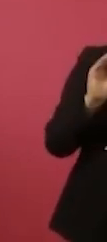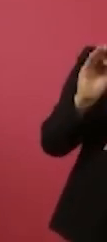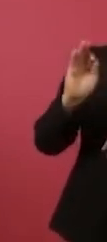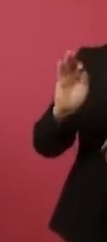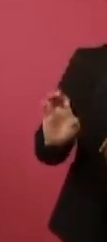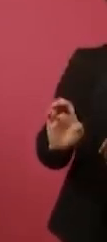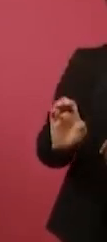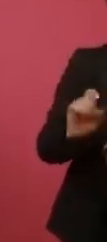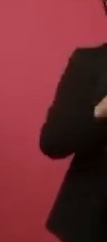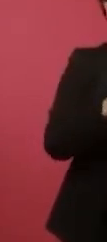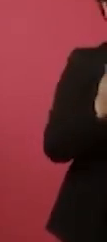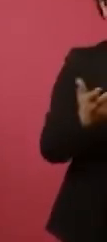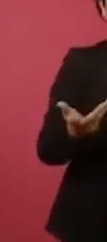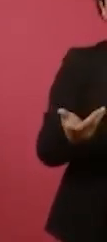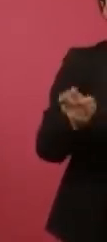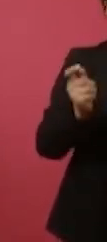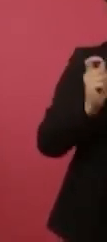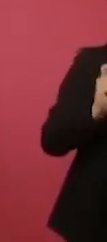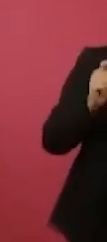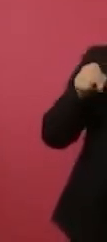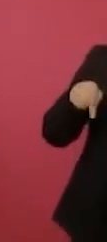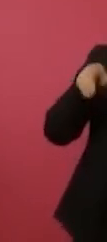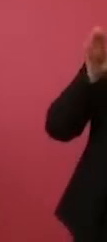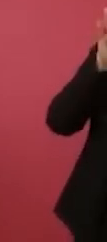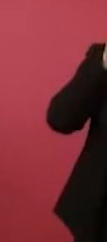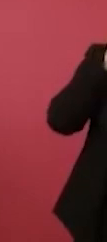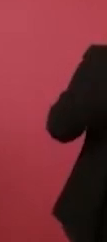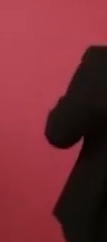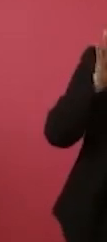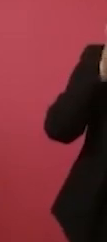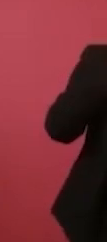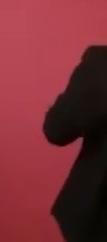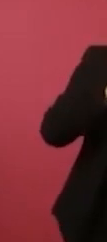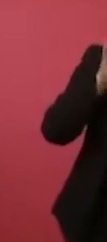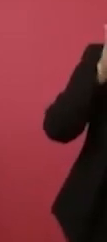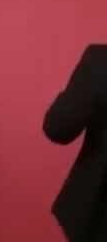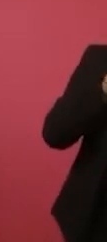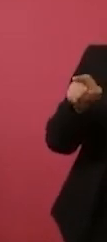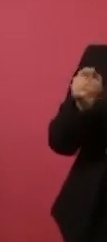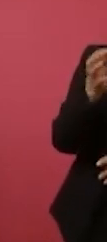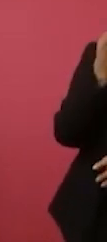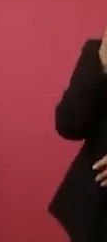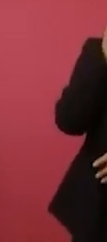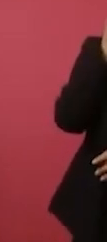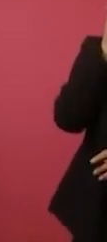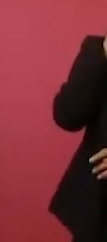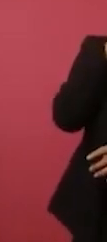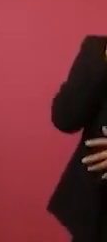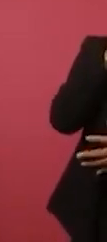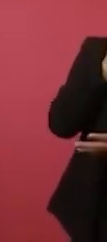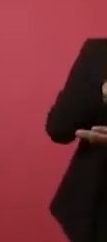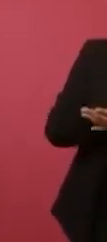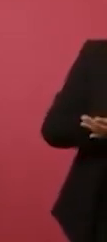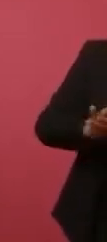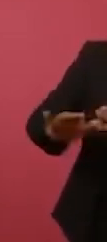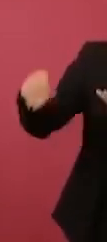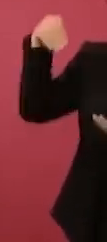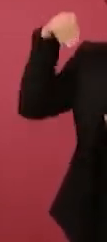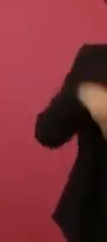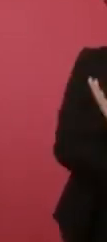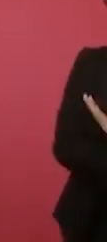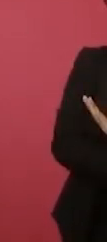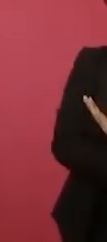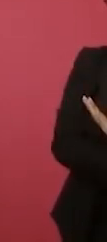emergencias declaradas por el Centro Nacional de control de energía se nace ante el desbalance entre la